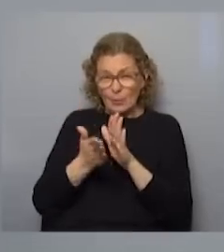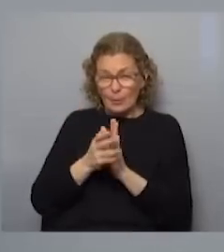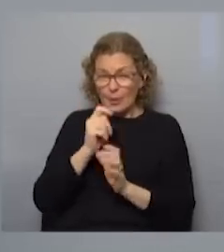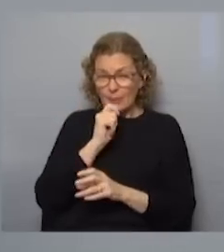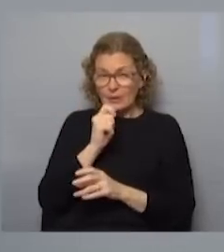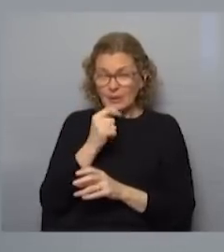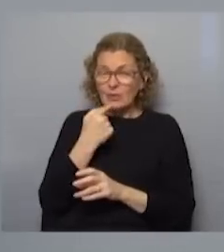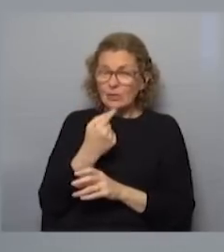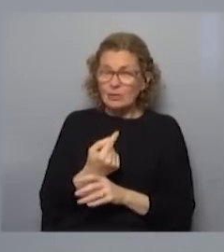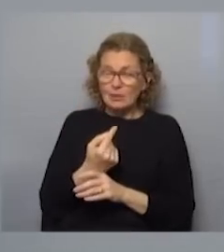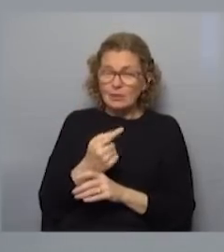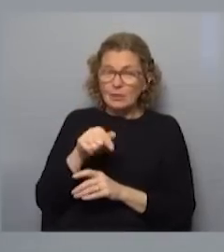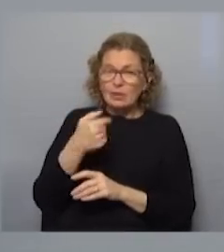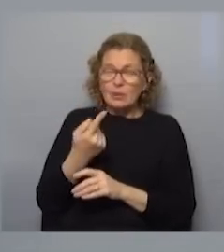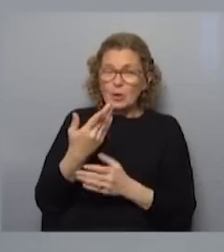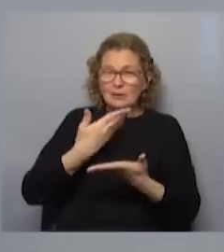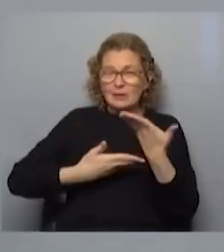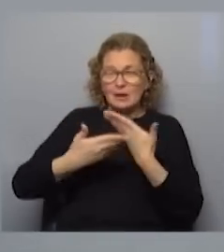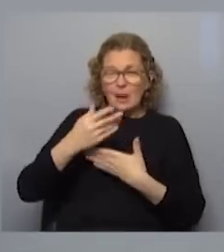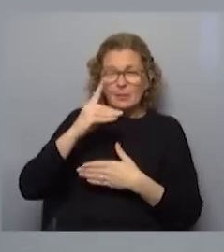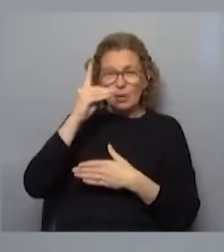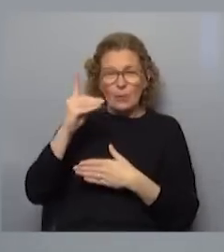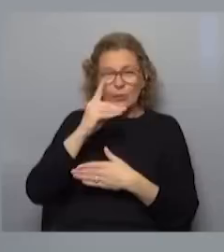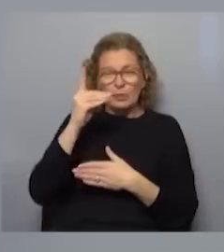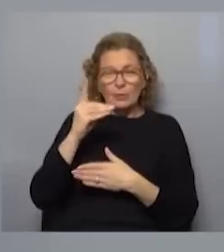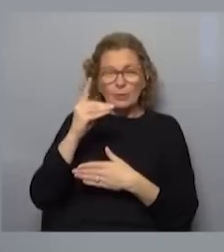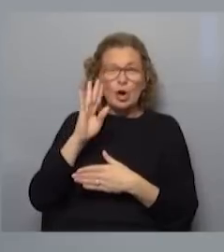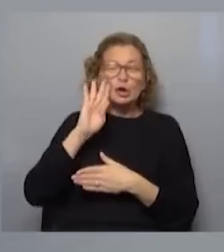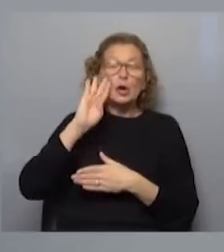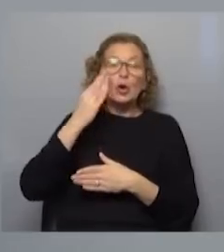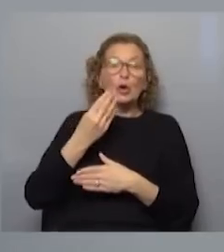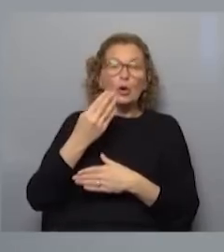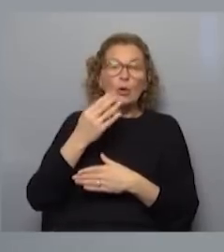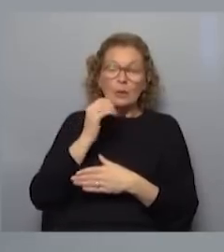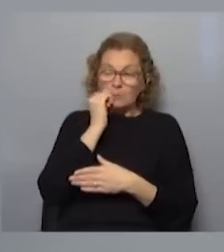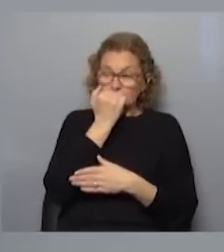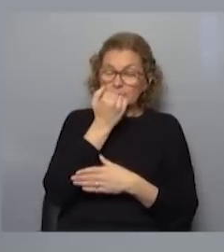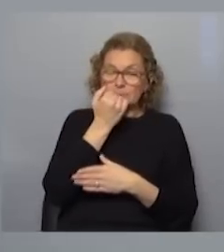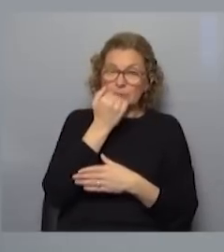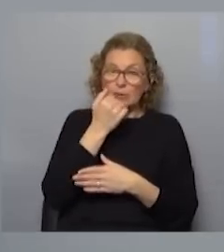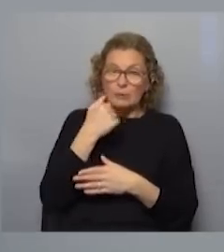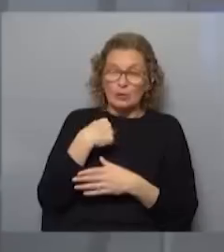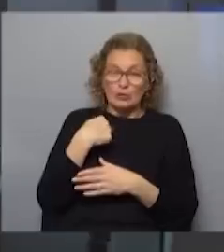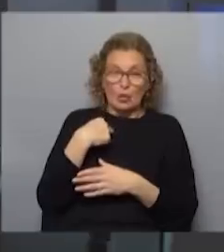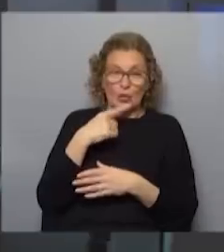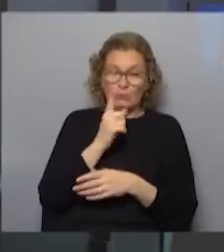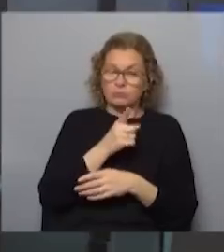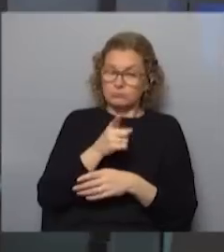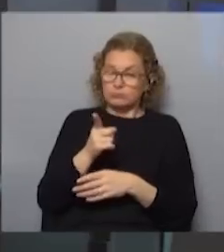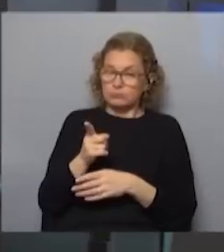medios de prensa dice después de intercambiar con los diputados Reconozco que hubo espionaje pero yo no lo ordene